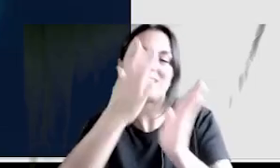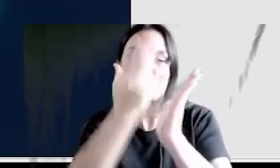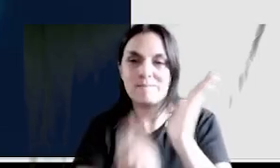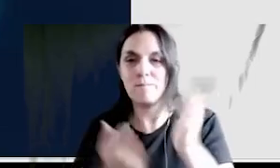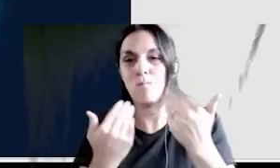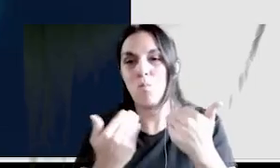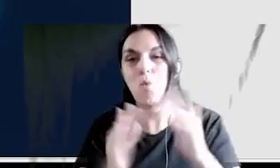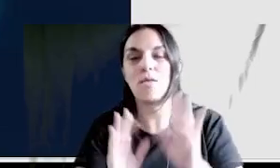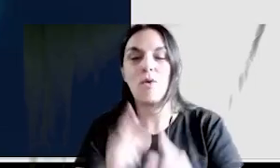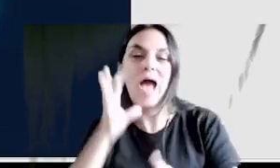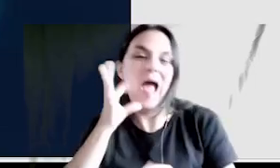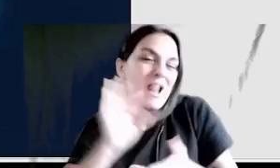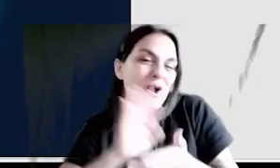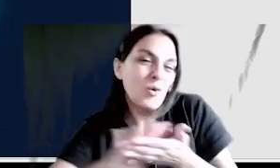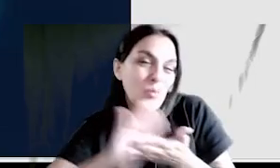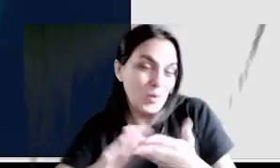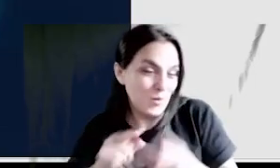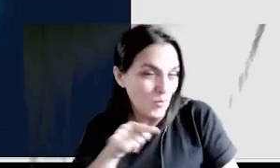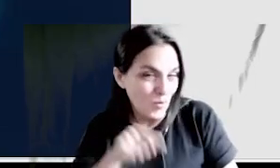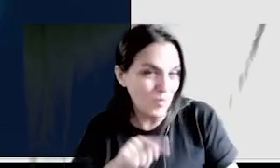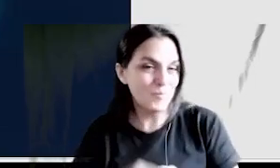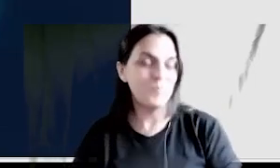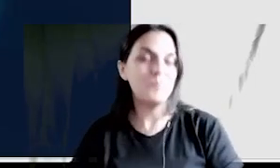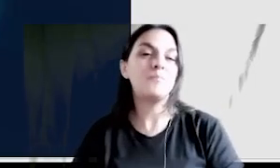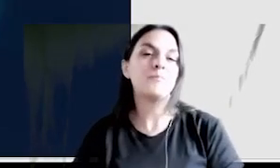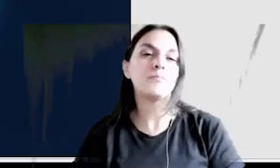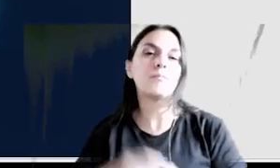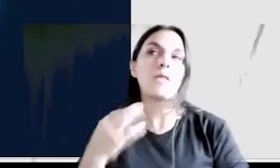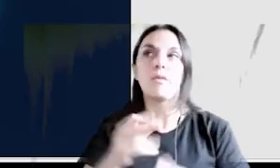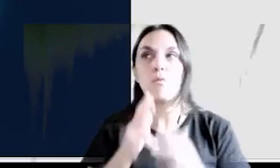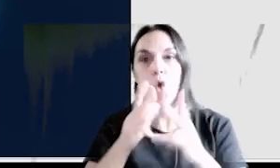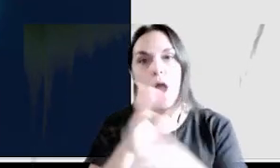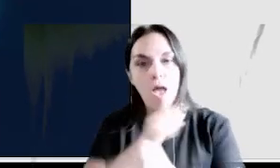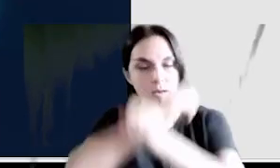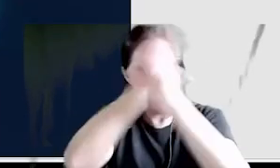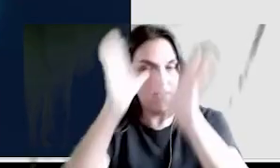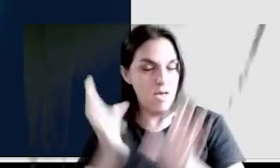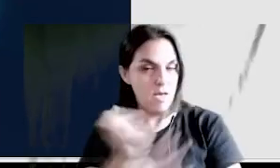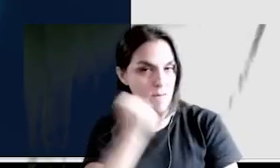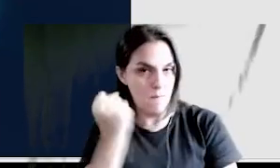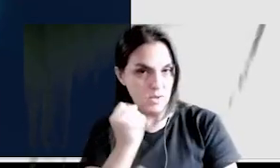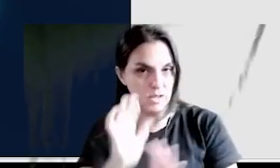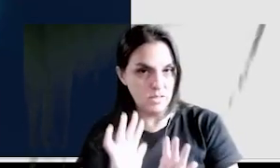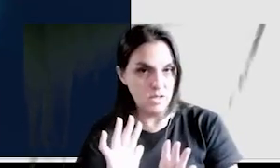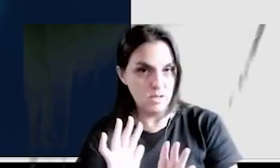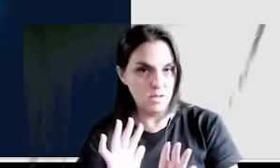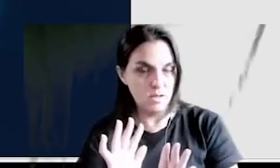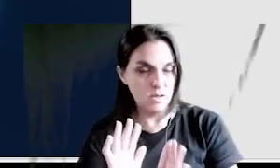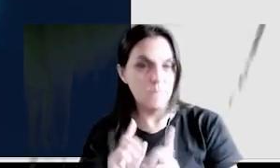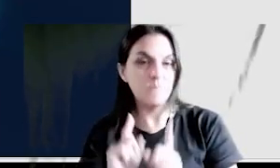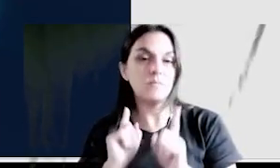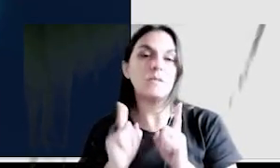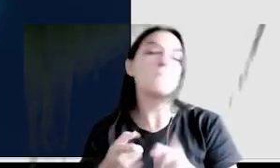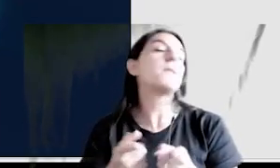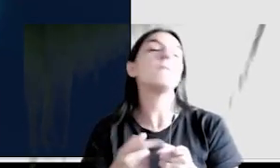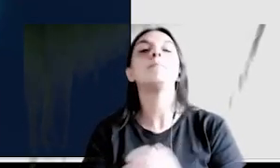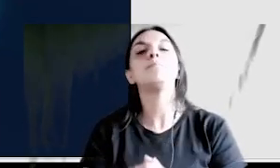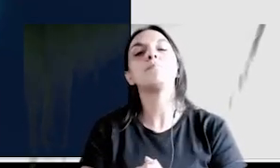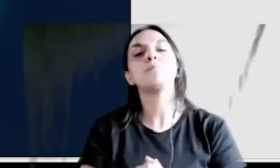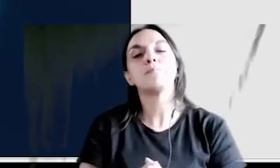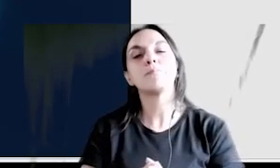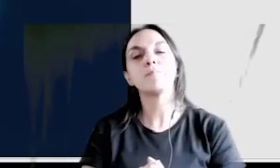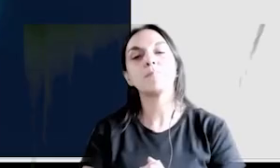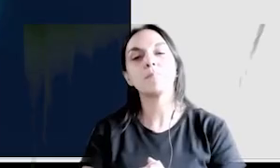Y acá tendríamos que hacer una aclaración importante. Se incluyen entre